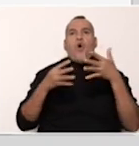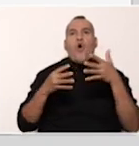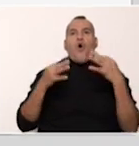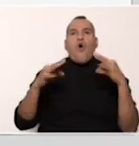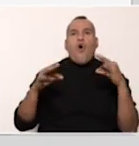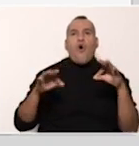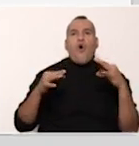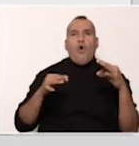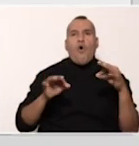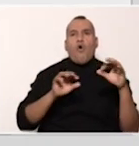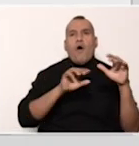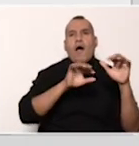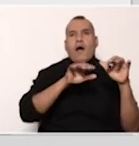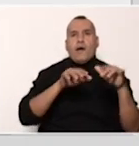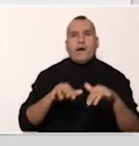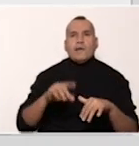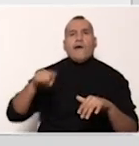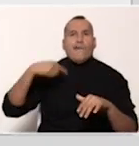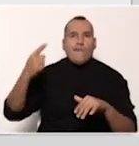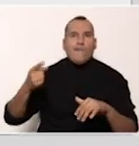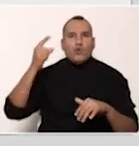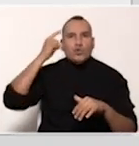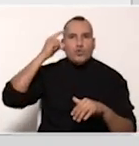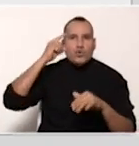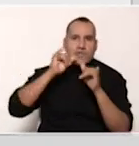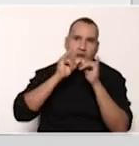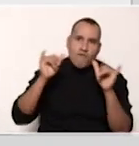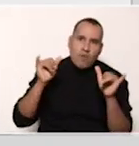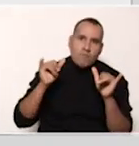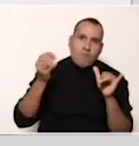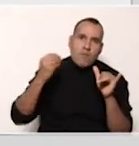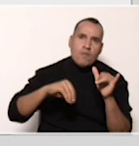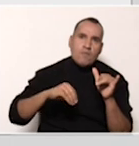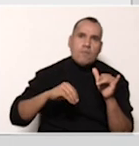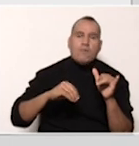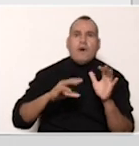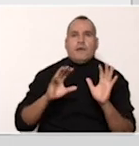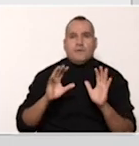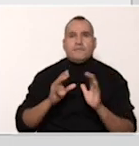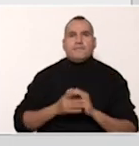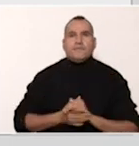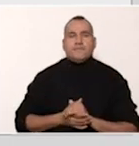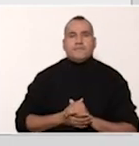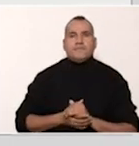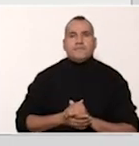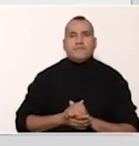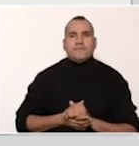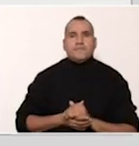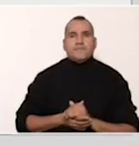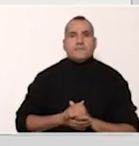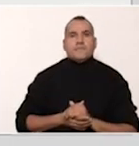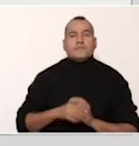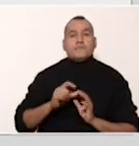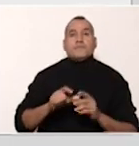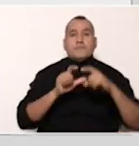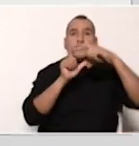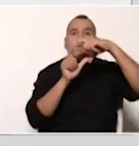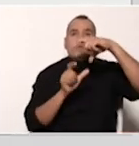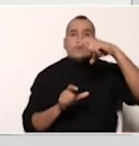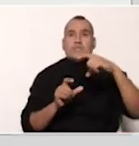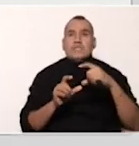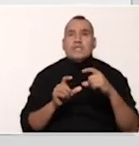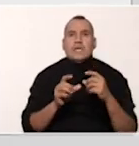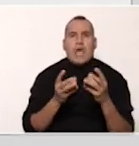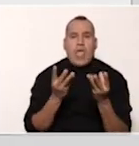necesario verlo en un nuevo capítulo o un nuevo curso de HTML. Fíjense, esto es un editor de texto sencillo